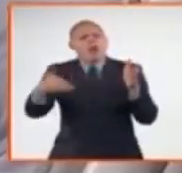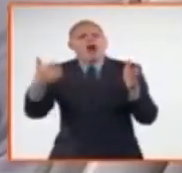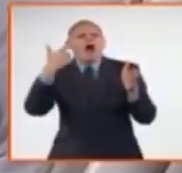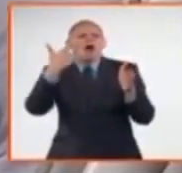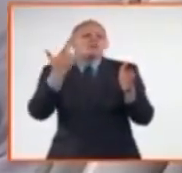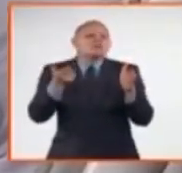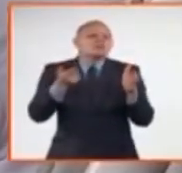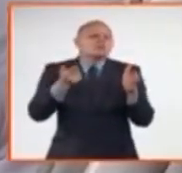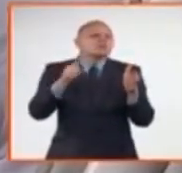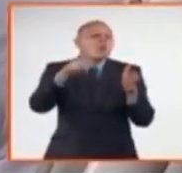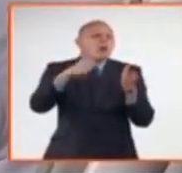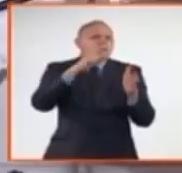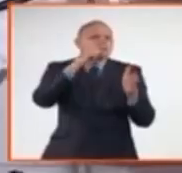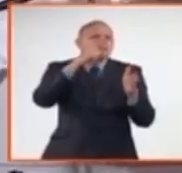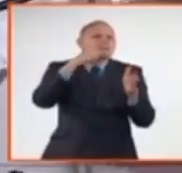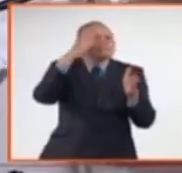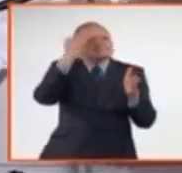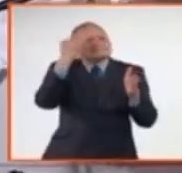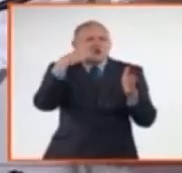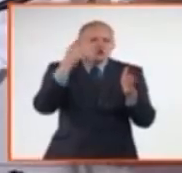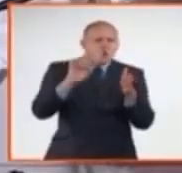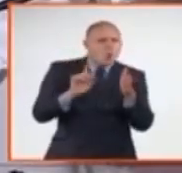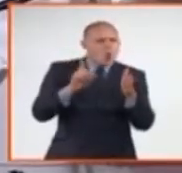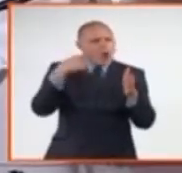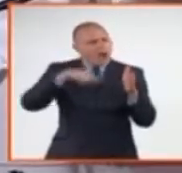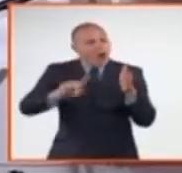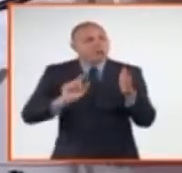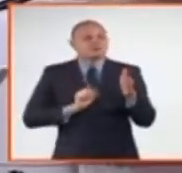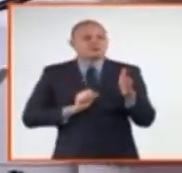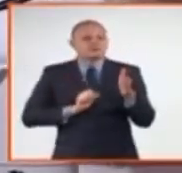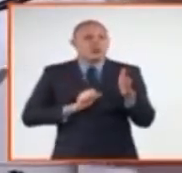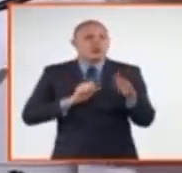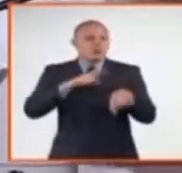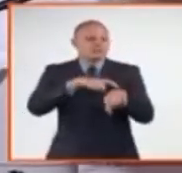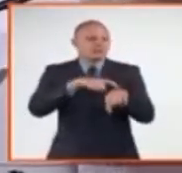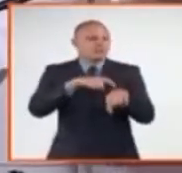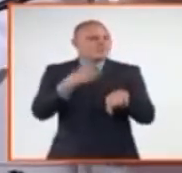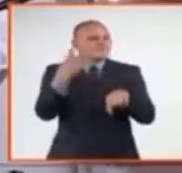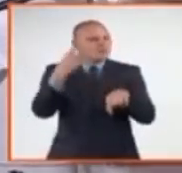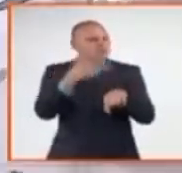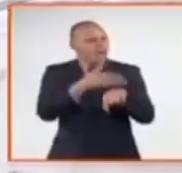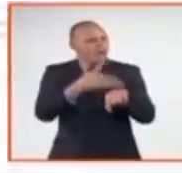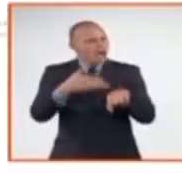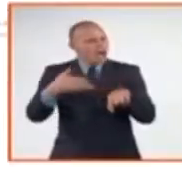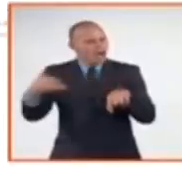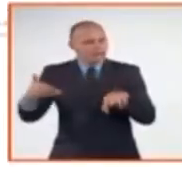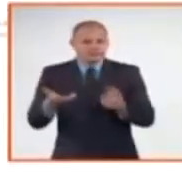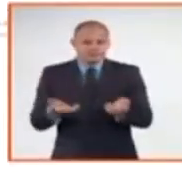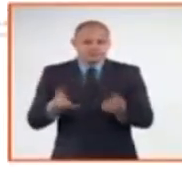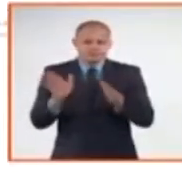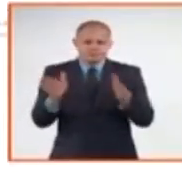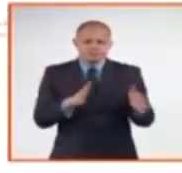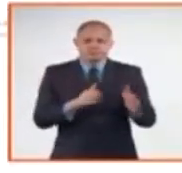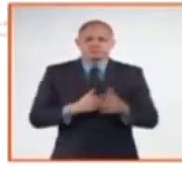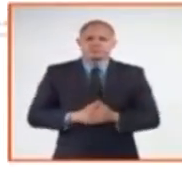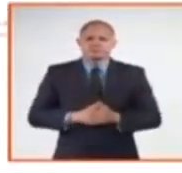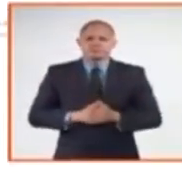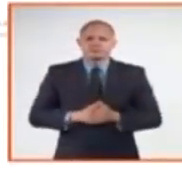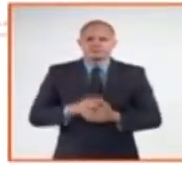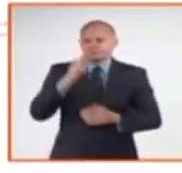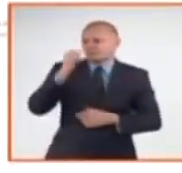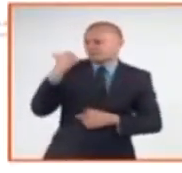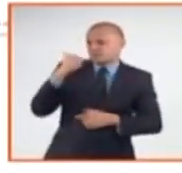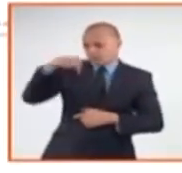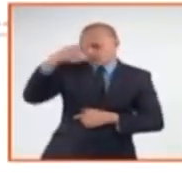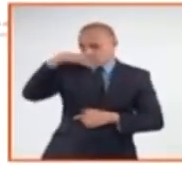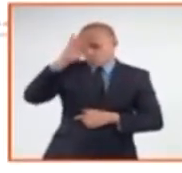llenando la vacuna exacto y entonces aquí vamos vamos a el gráfico inicial ahora estamos poniendo un solo el periodo desde